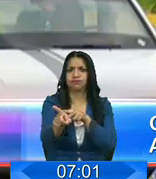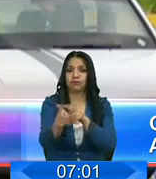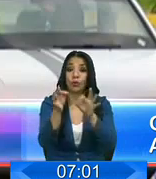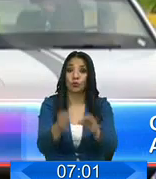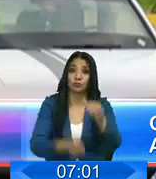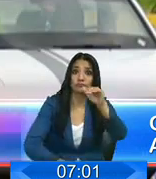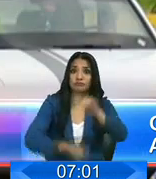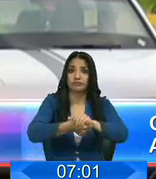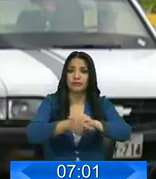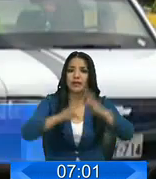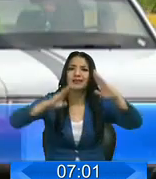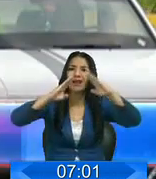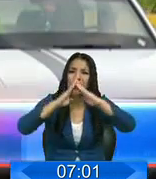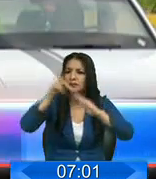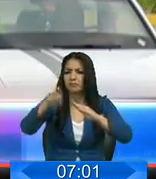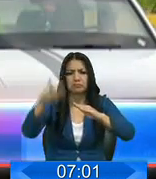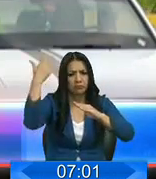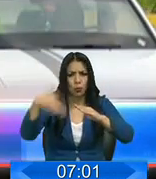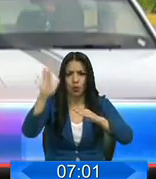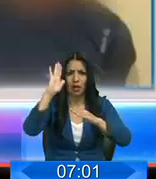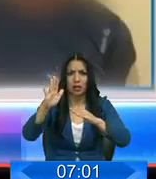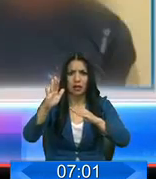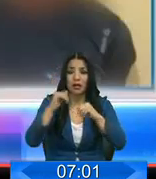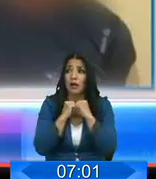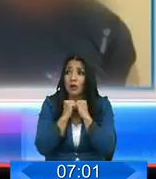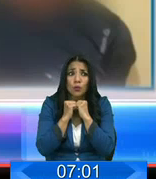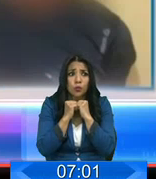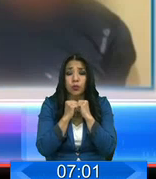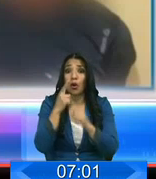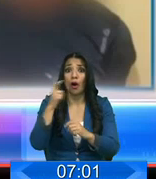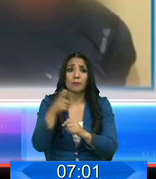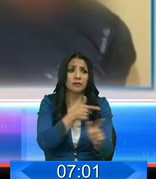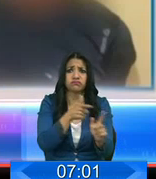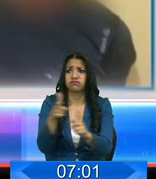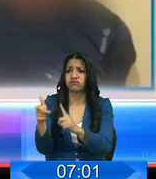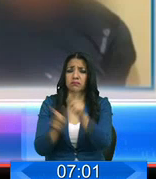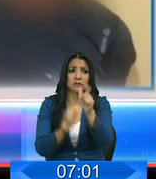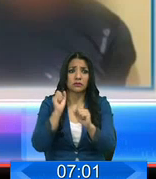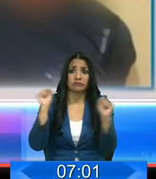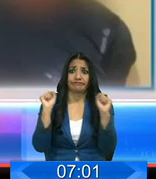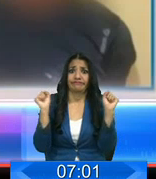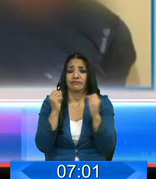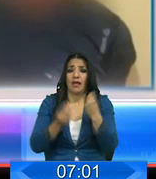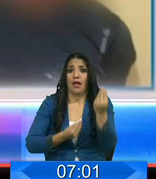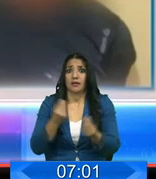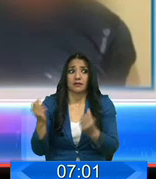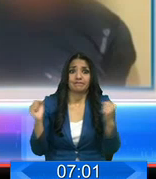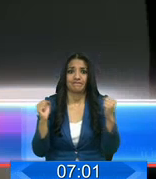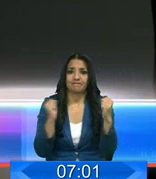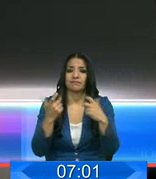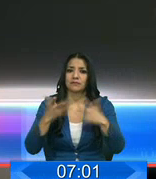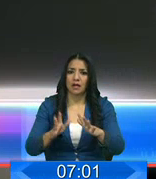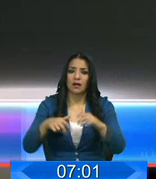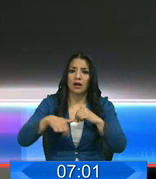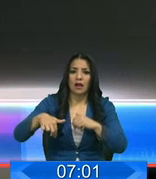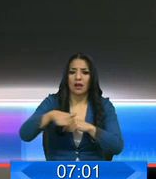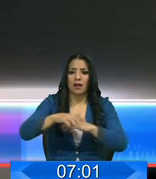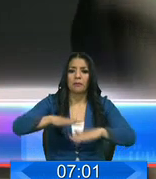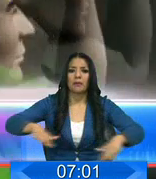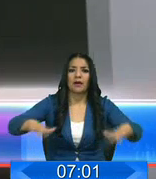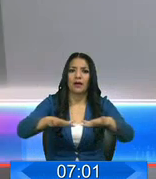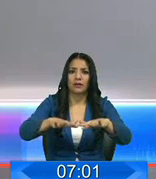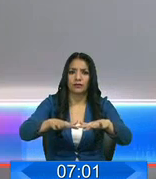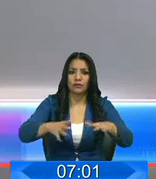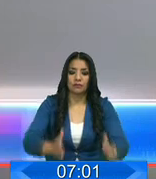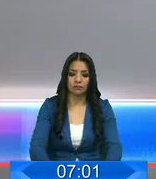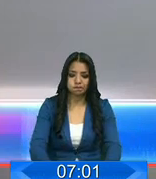un domicilio de una persona, pasa amedrentando con el arma de fuego a los habitantes de ese domicilio y posterior entra a un patio. Resulta que